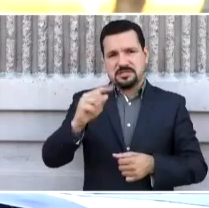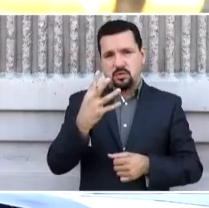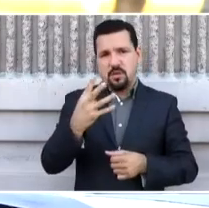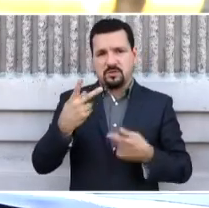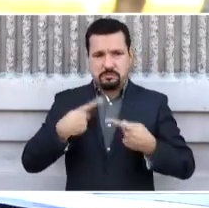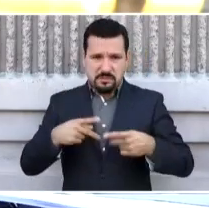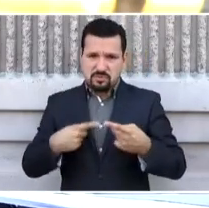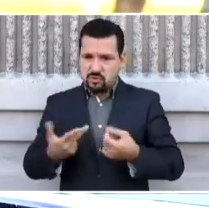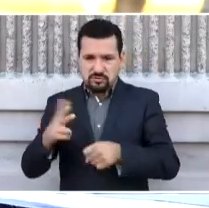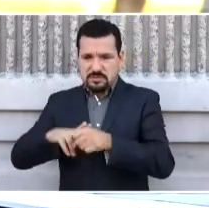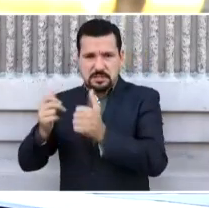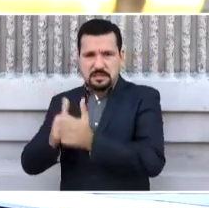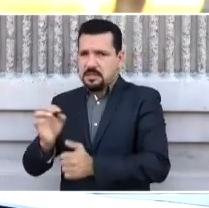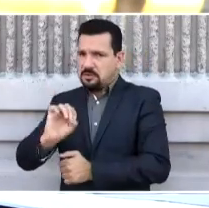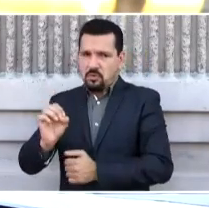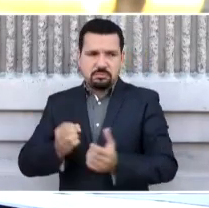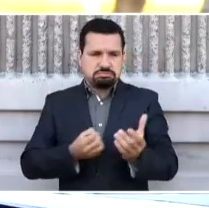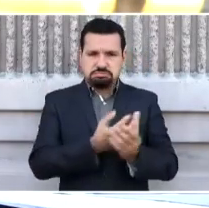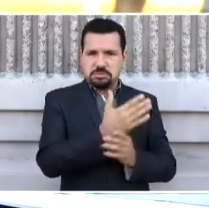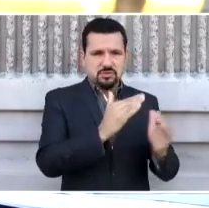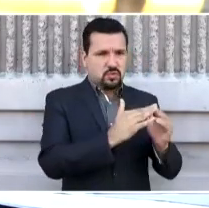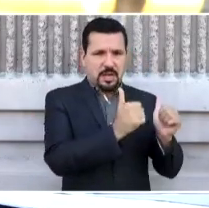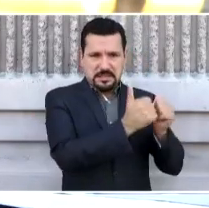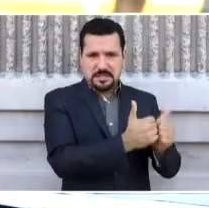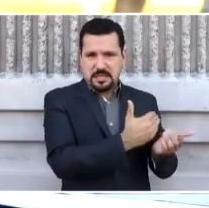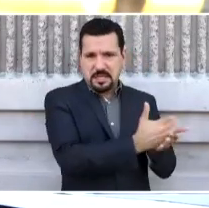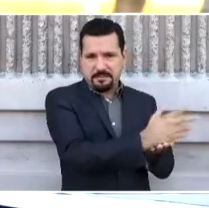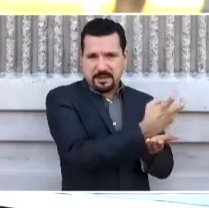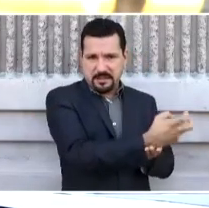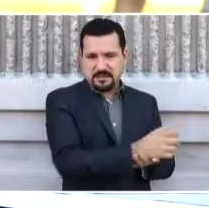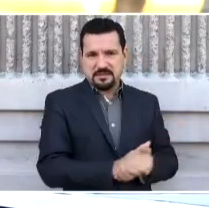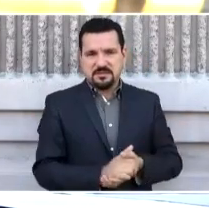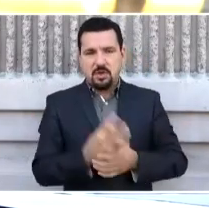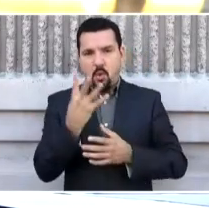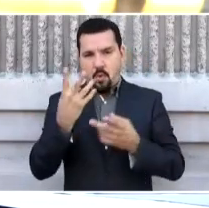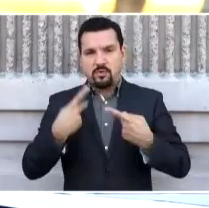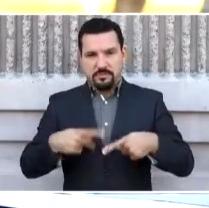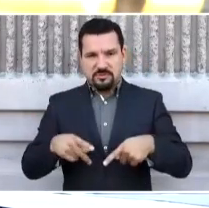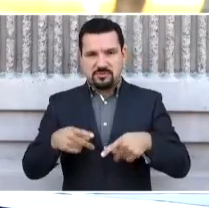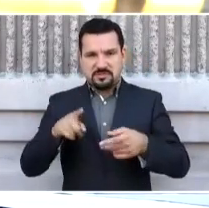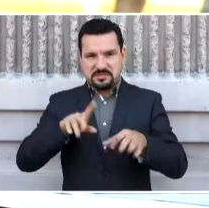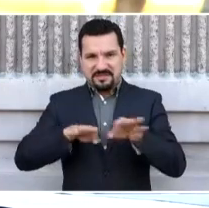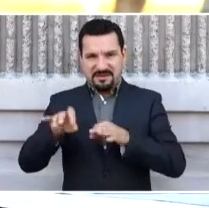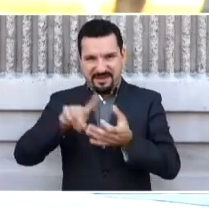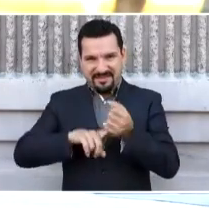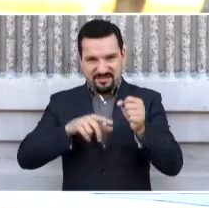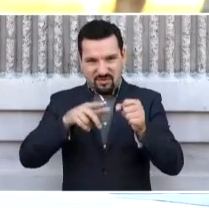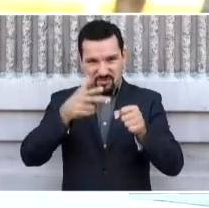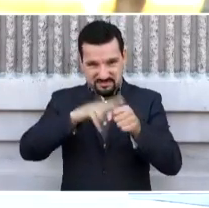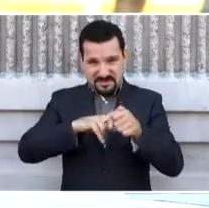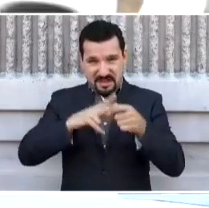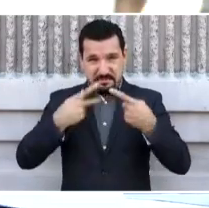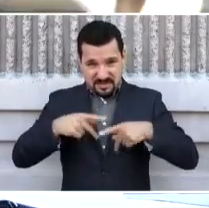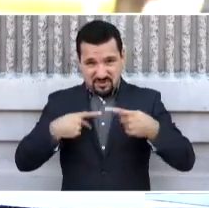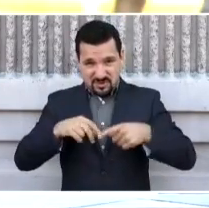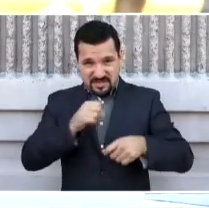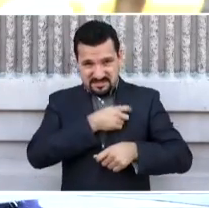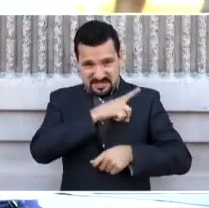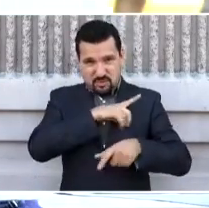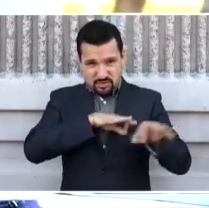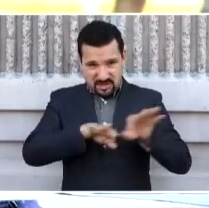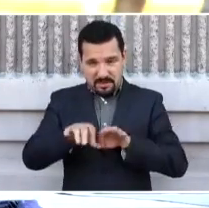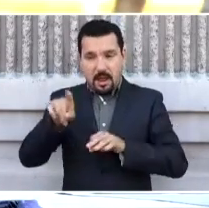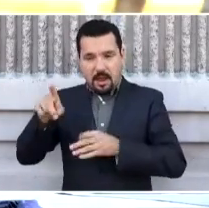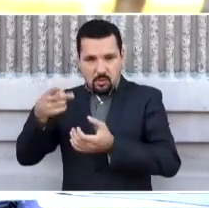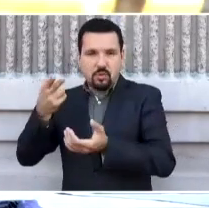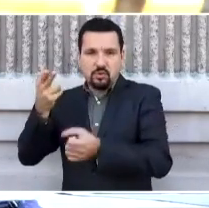casos ambulatorios, pero sí tenemos 4 hospitalizados en el personal de salud y uno de